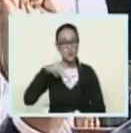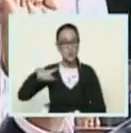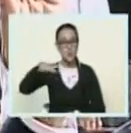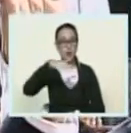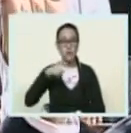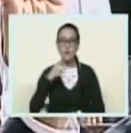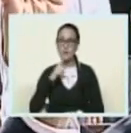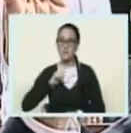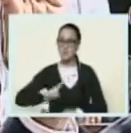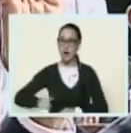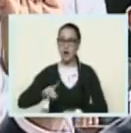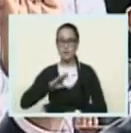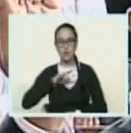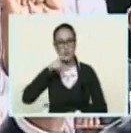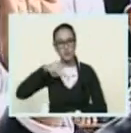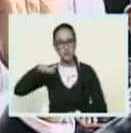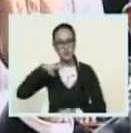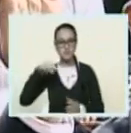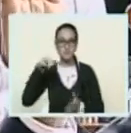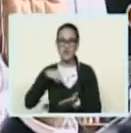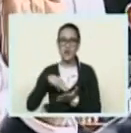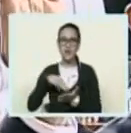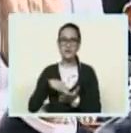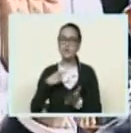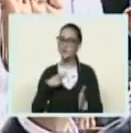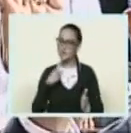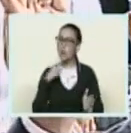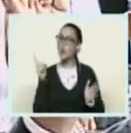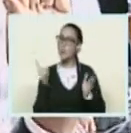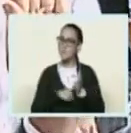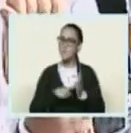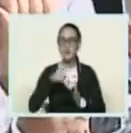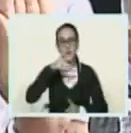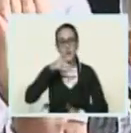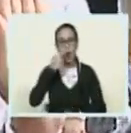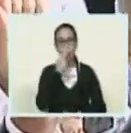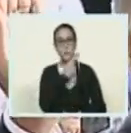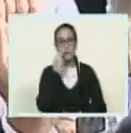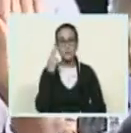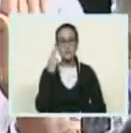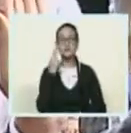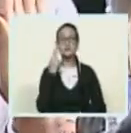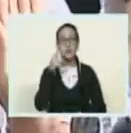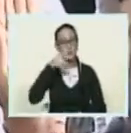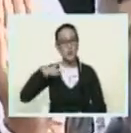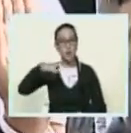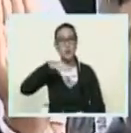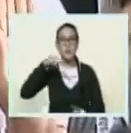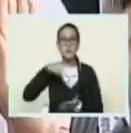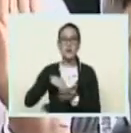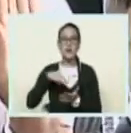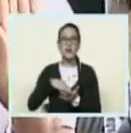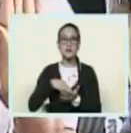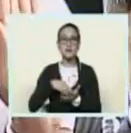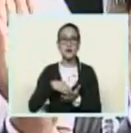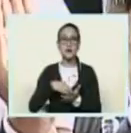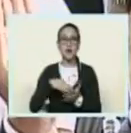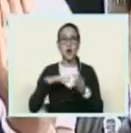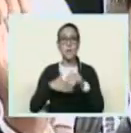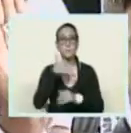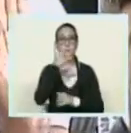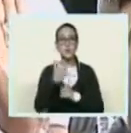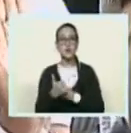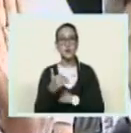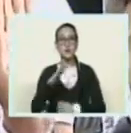Miranda. Juro cumplir con el compromiso con el pueblo de Miranda. Juro cumplir con el proyecto